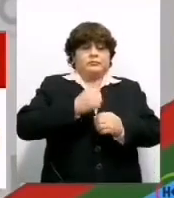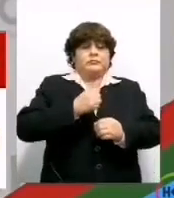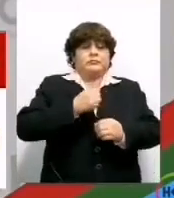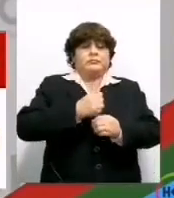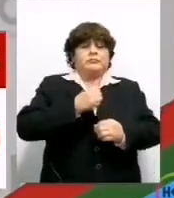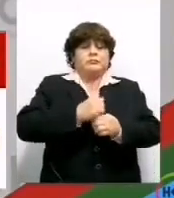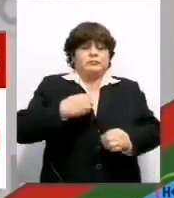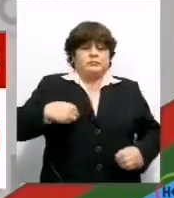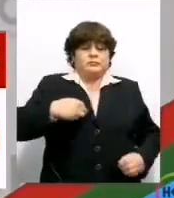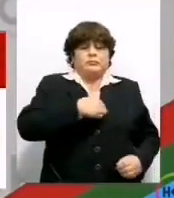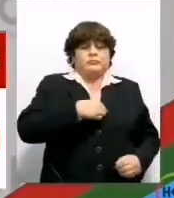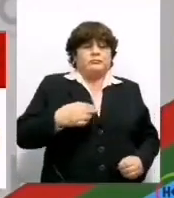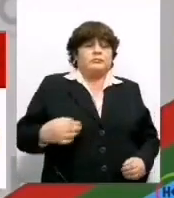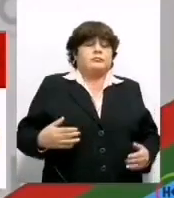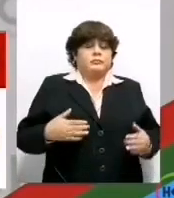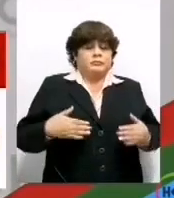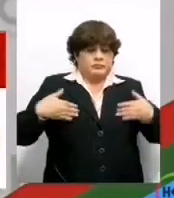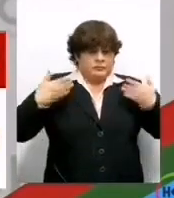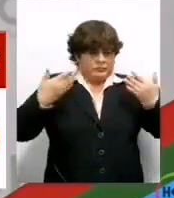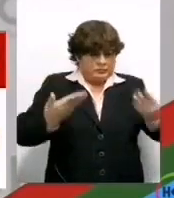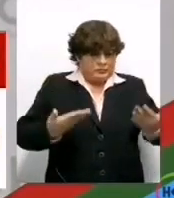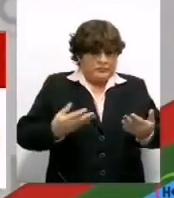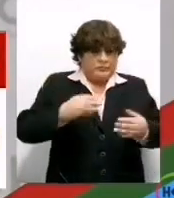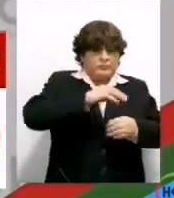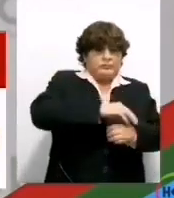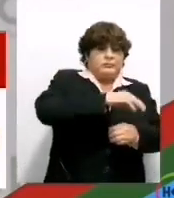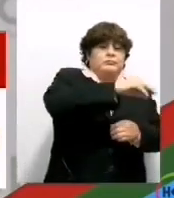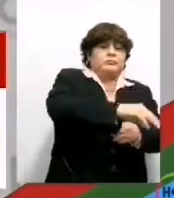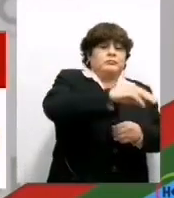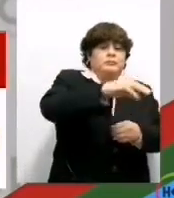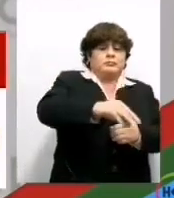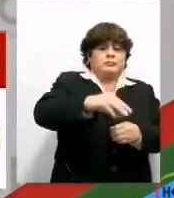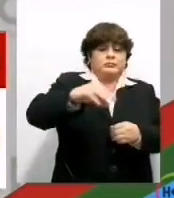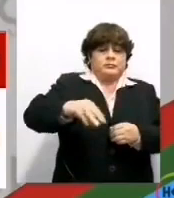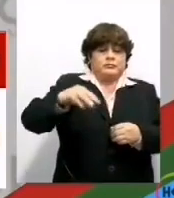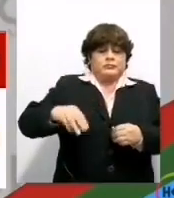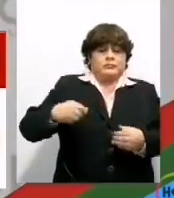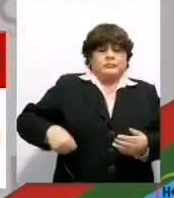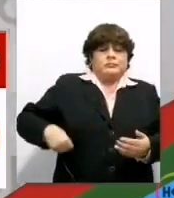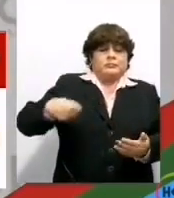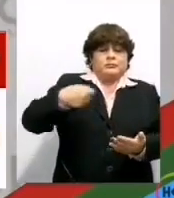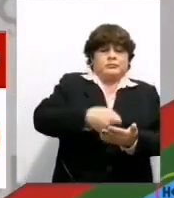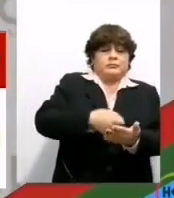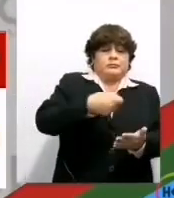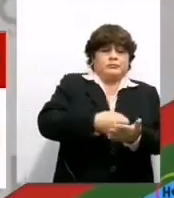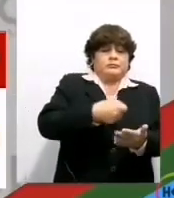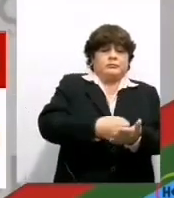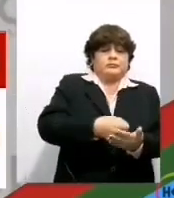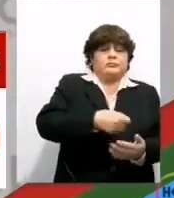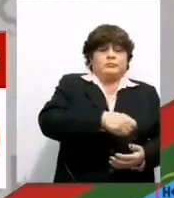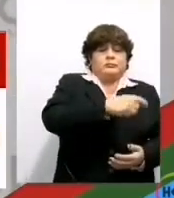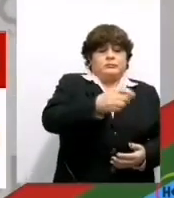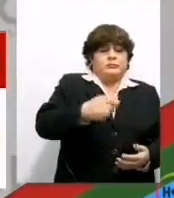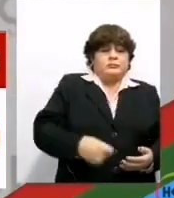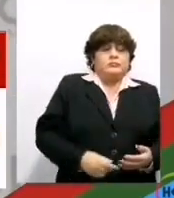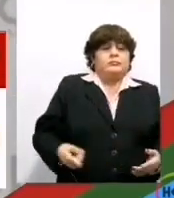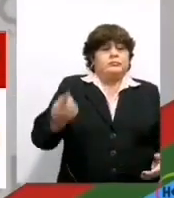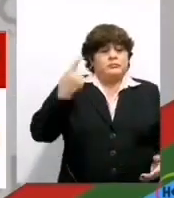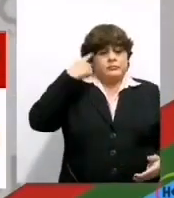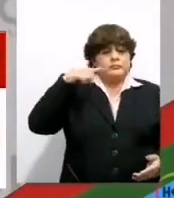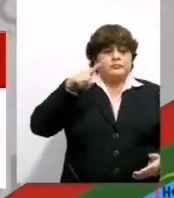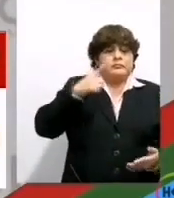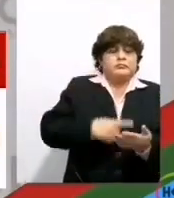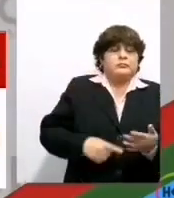nosotros vamos a descentralizar el presupuesto regional porque